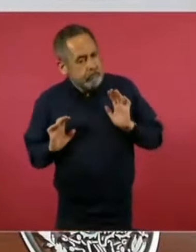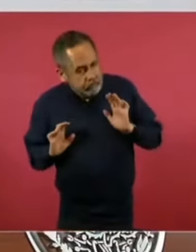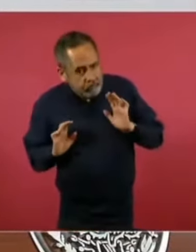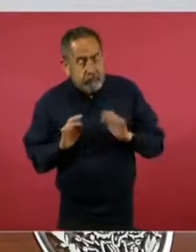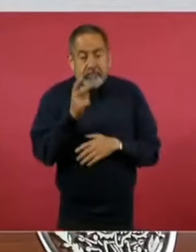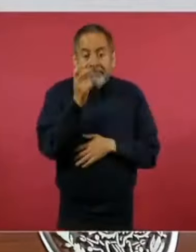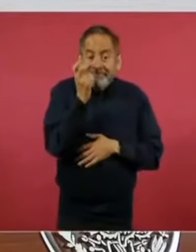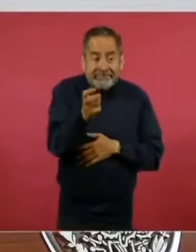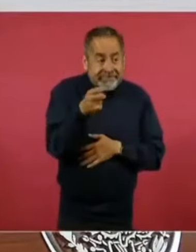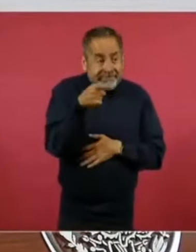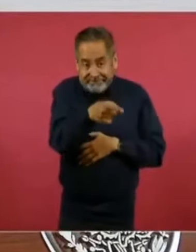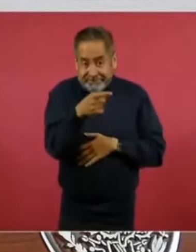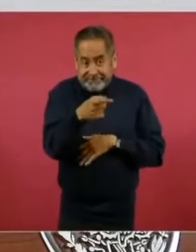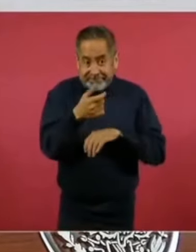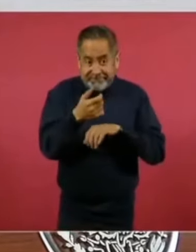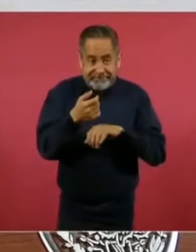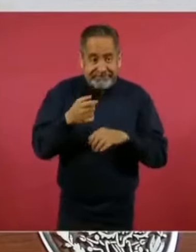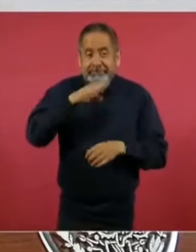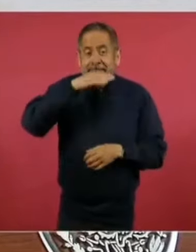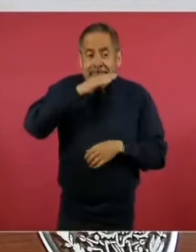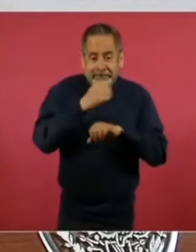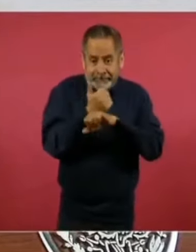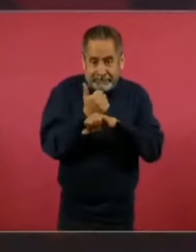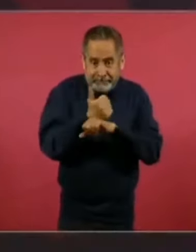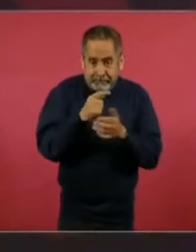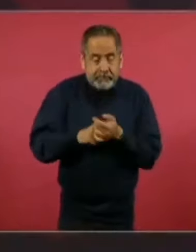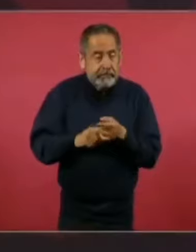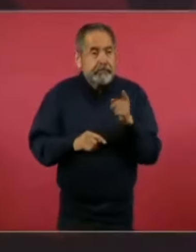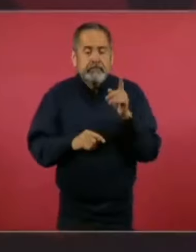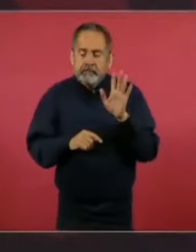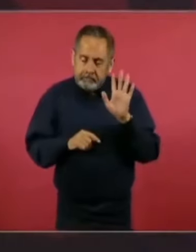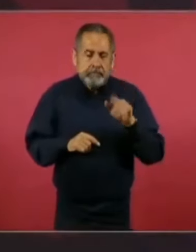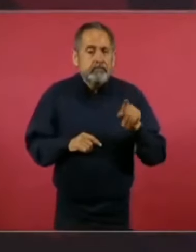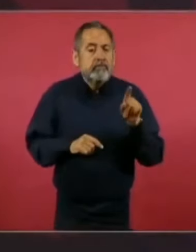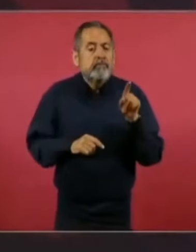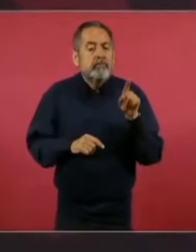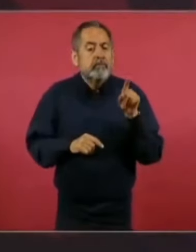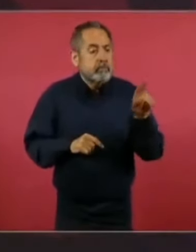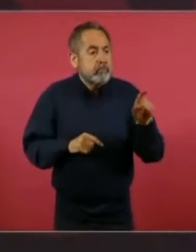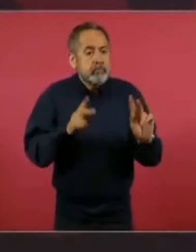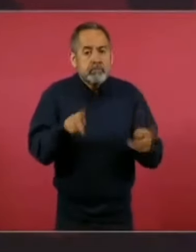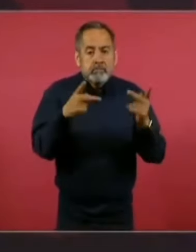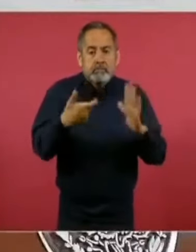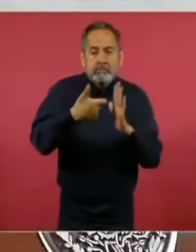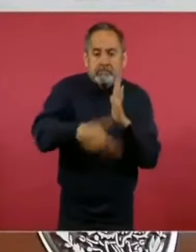ese maíz que ellos venden a buen precio,